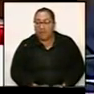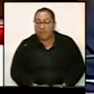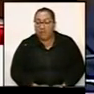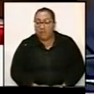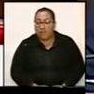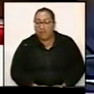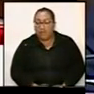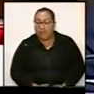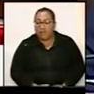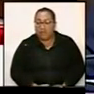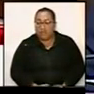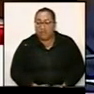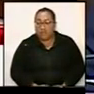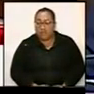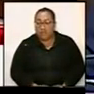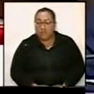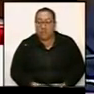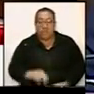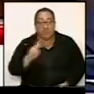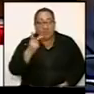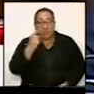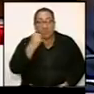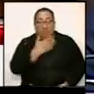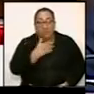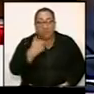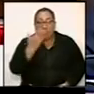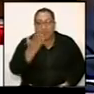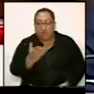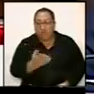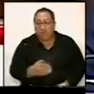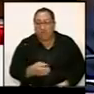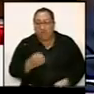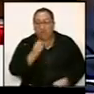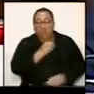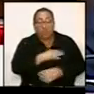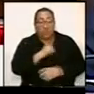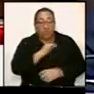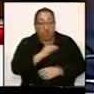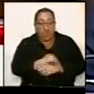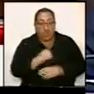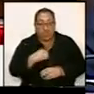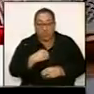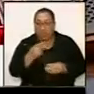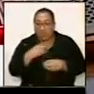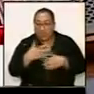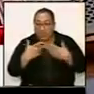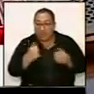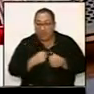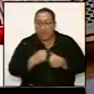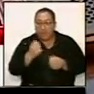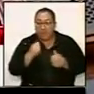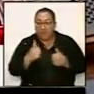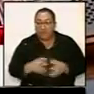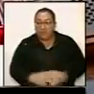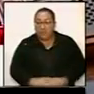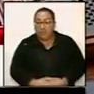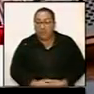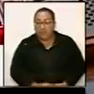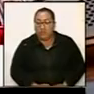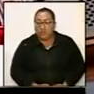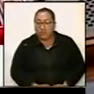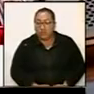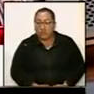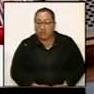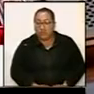segundo lugar, señor presidente, usted del Consejo de Ministros viene con un ánimo y una intención buena. Se notan,